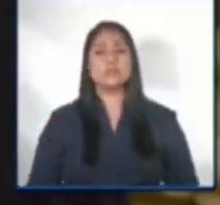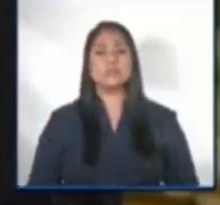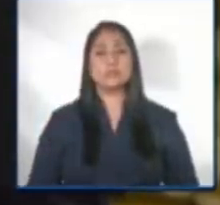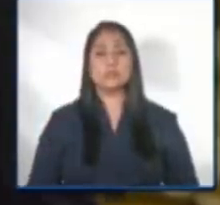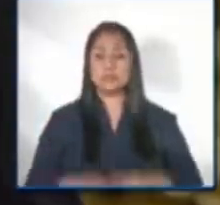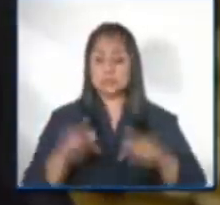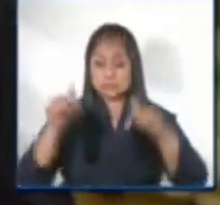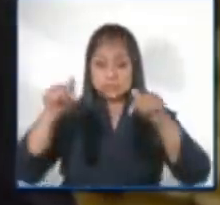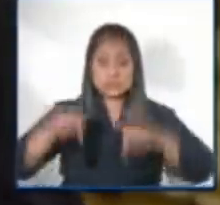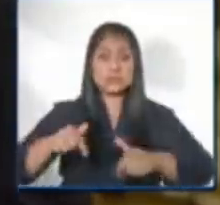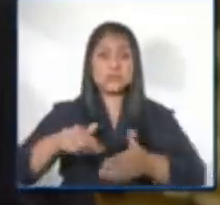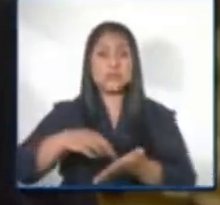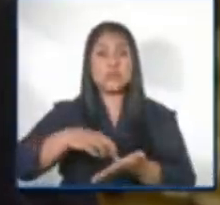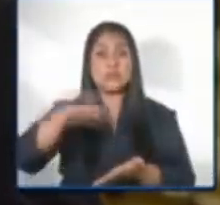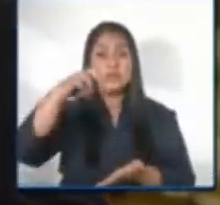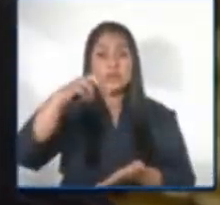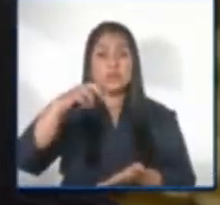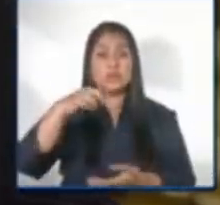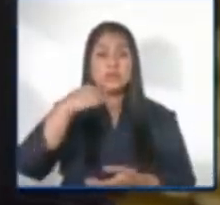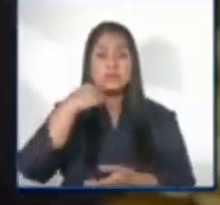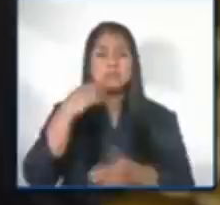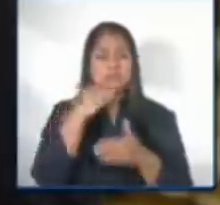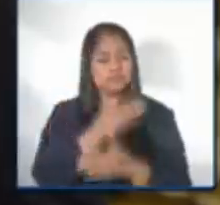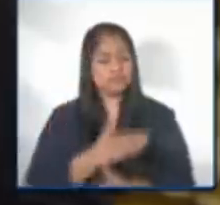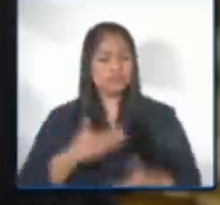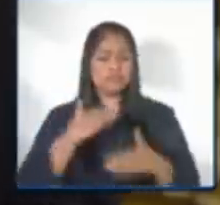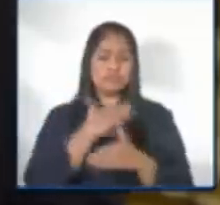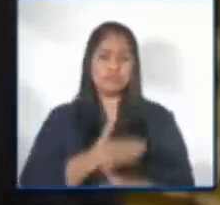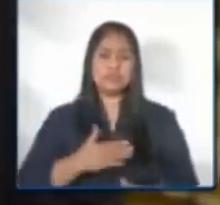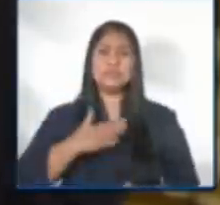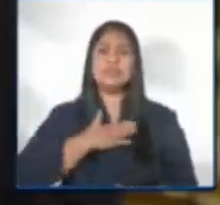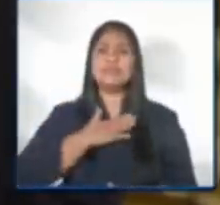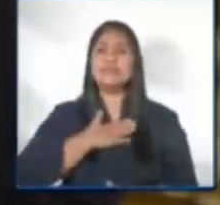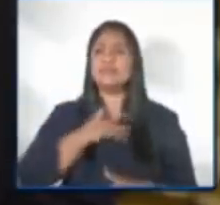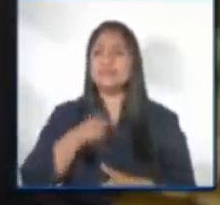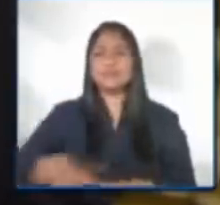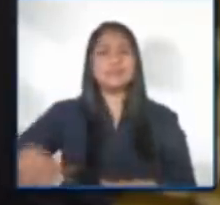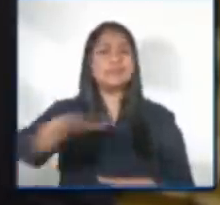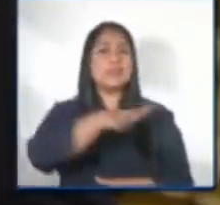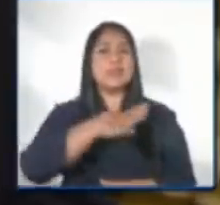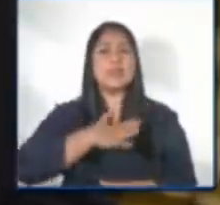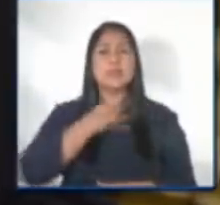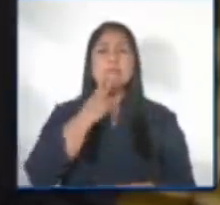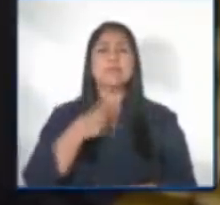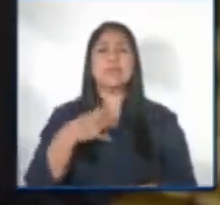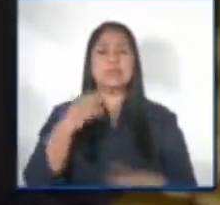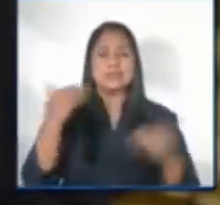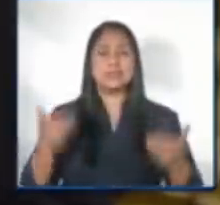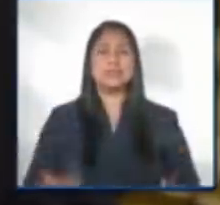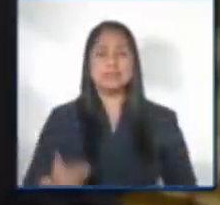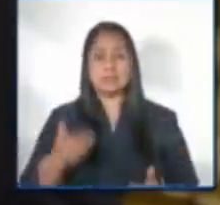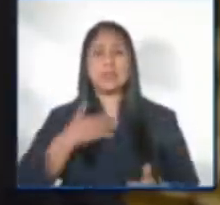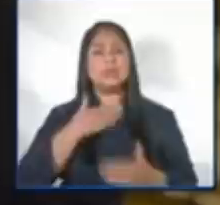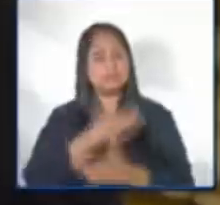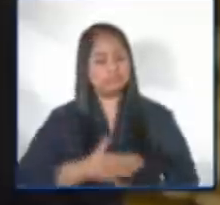Este país que me permita disfrutar con mis hermanos. Este país que me permita a mí disfrutar con mi